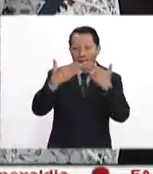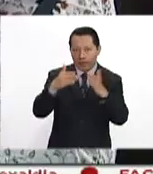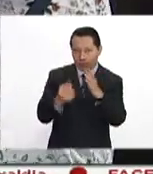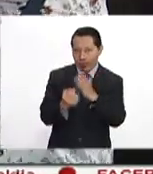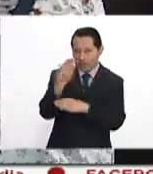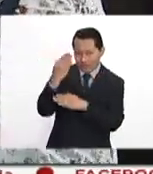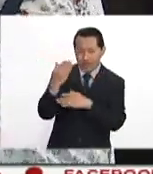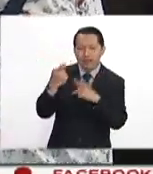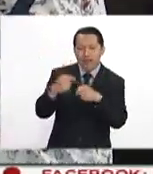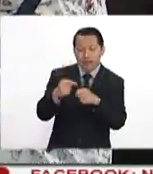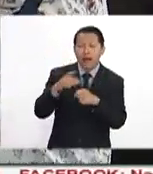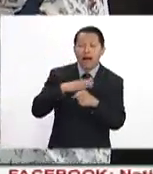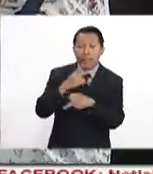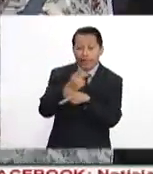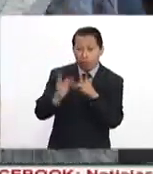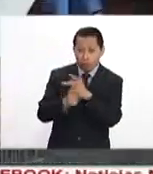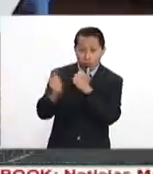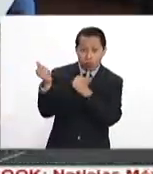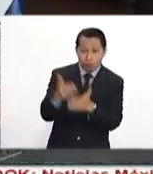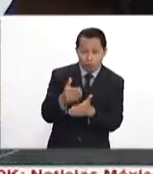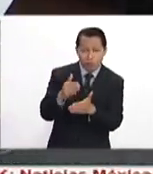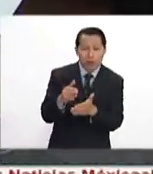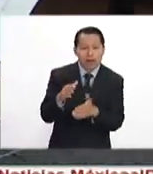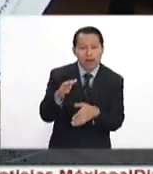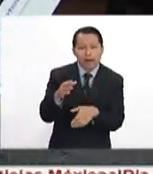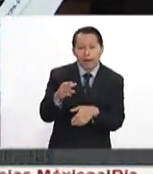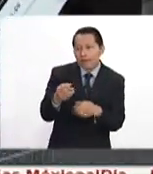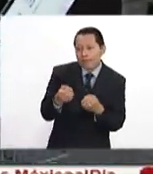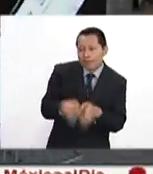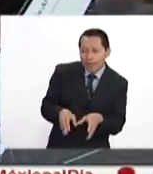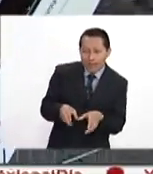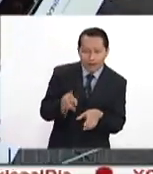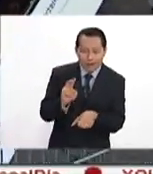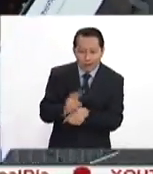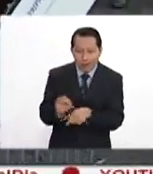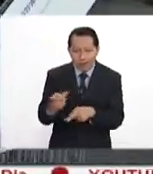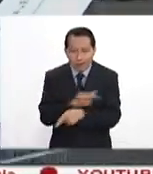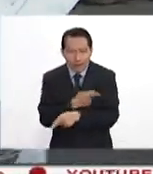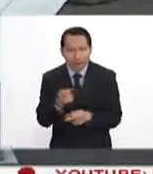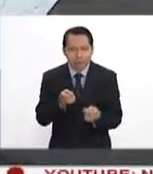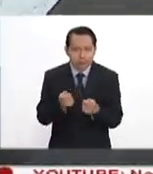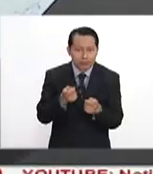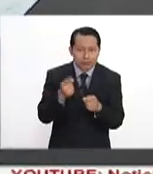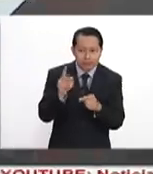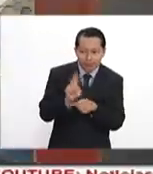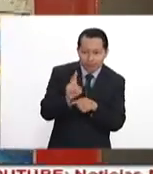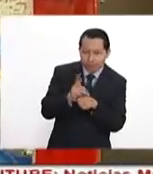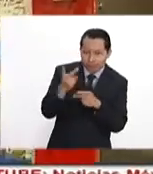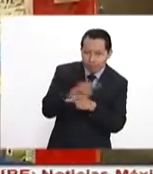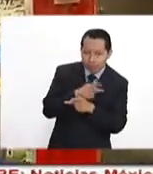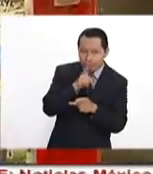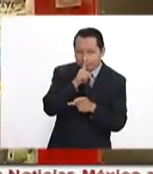producto llega al punto de venta, pierden control, pierden visibilidad de lo que está pasando. Entonces pierden